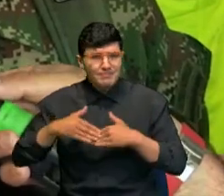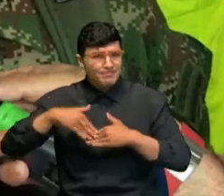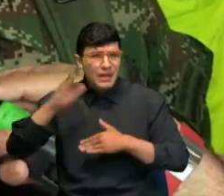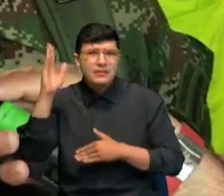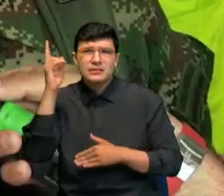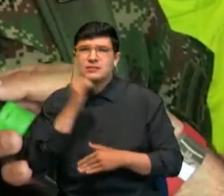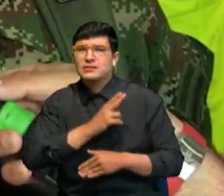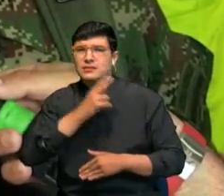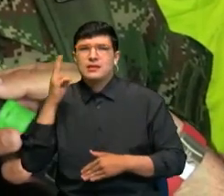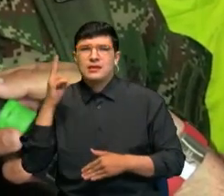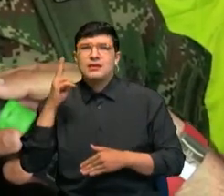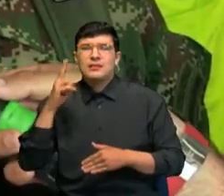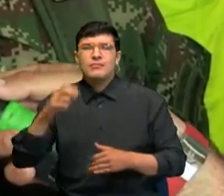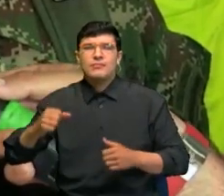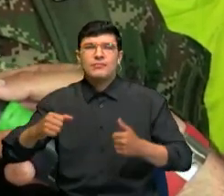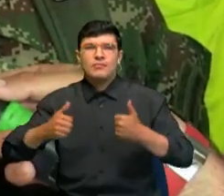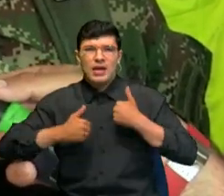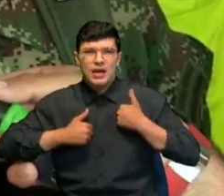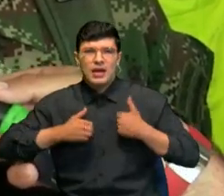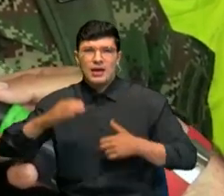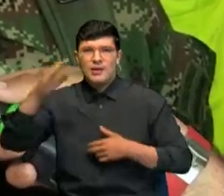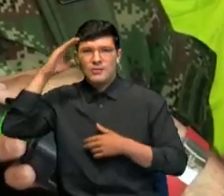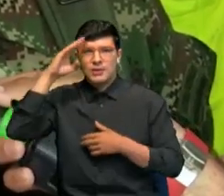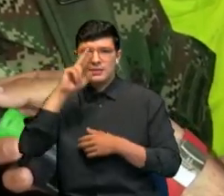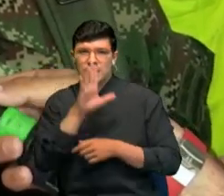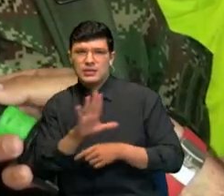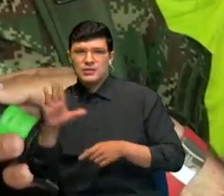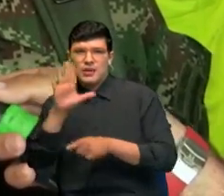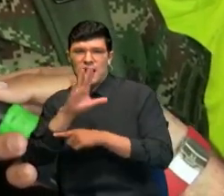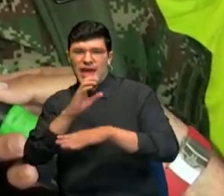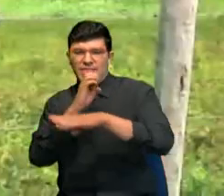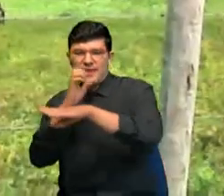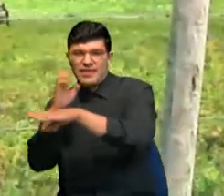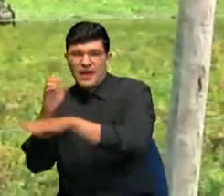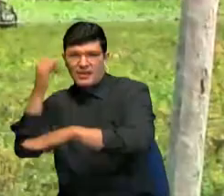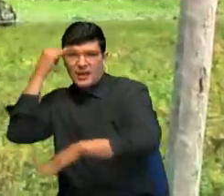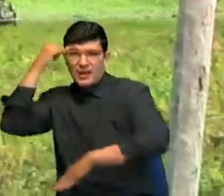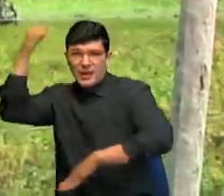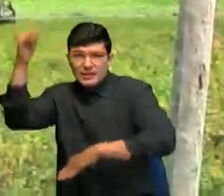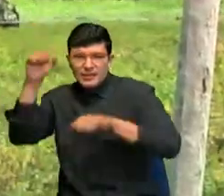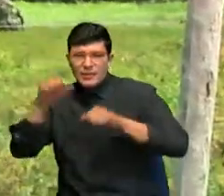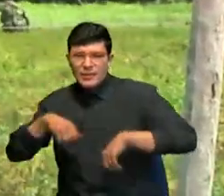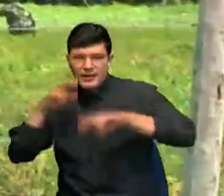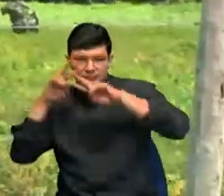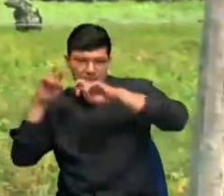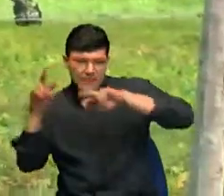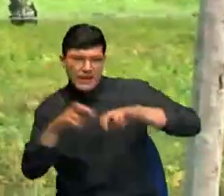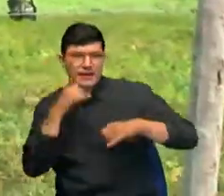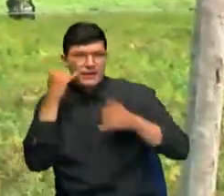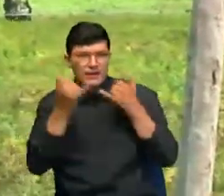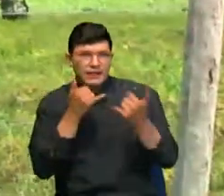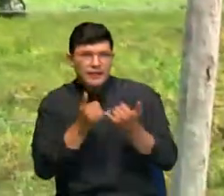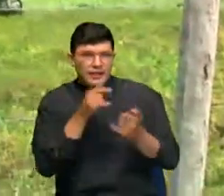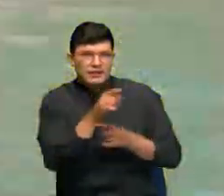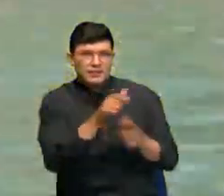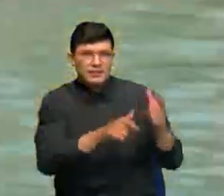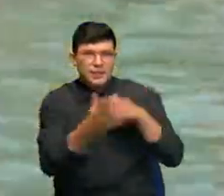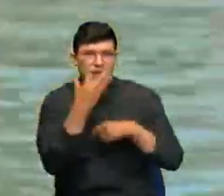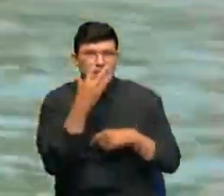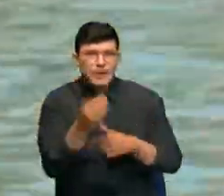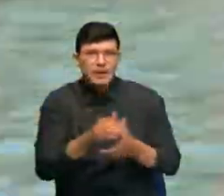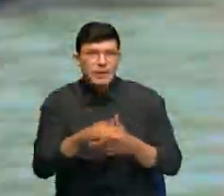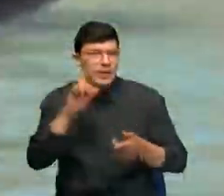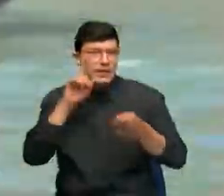todos los entes de inteligencia para dar con estos terroristas uno de los objetivos principales es golpear las